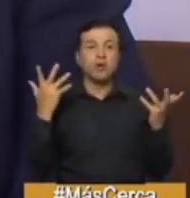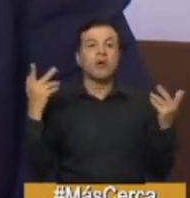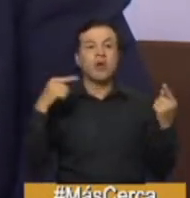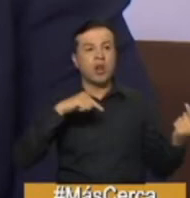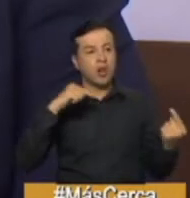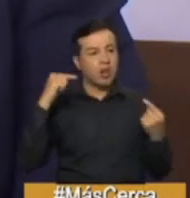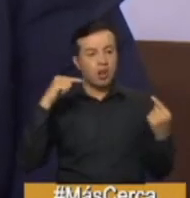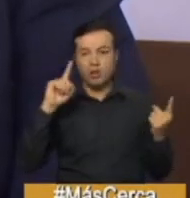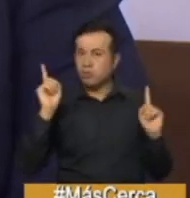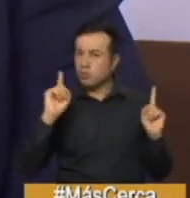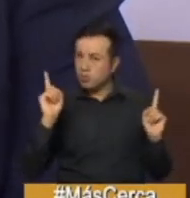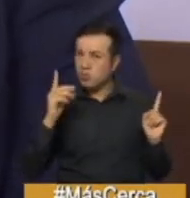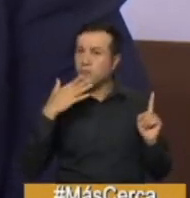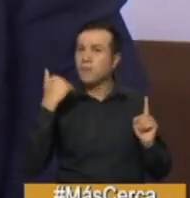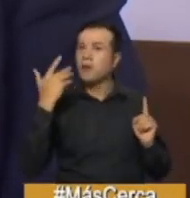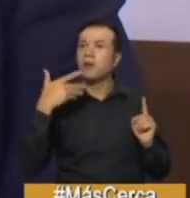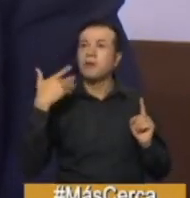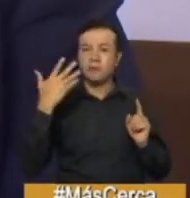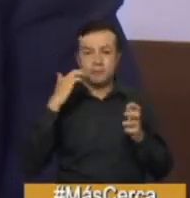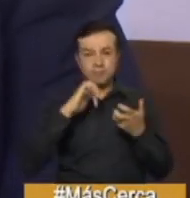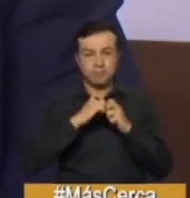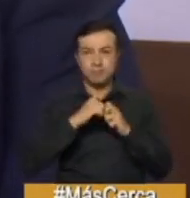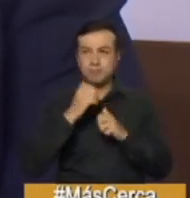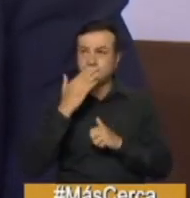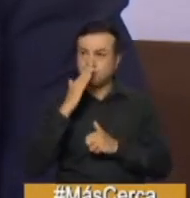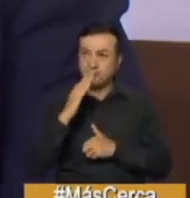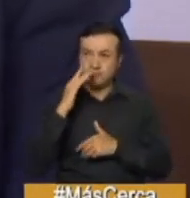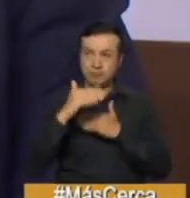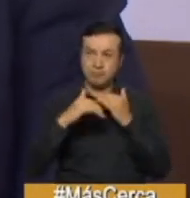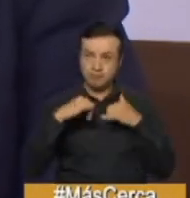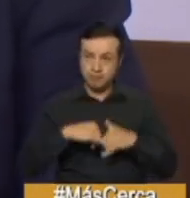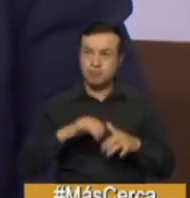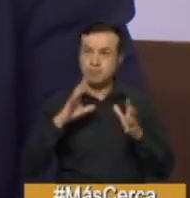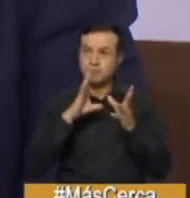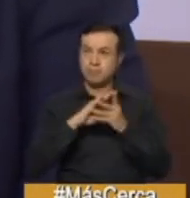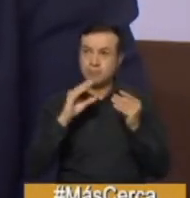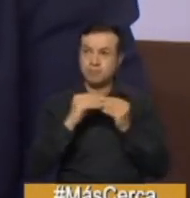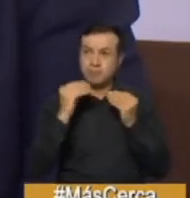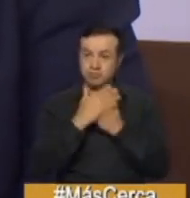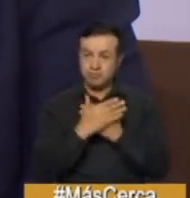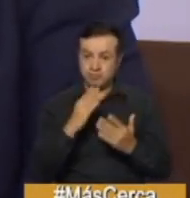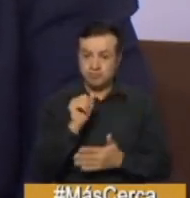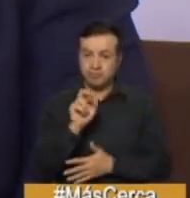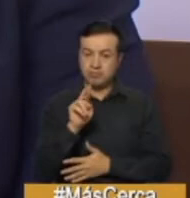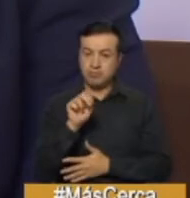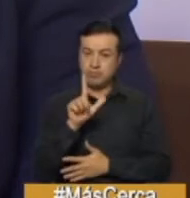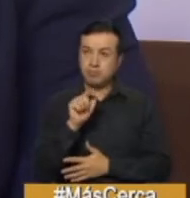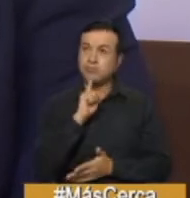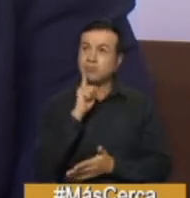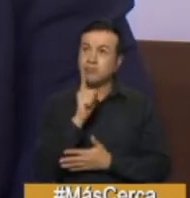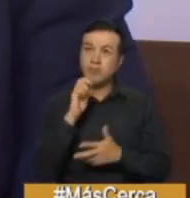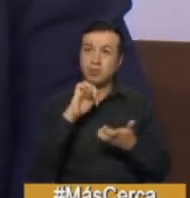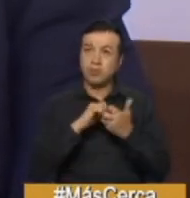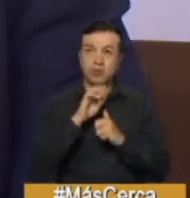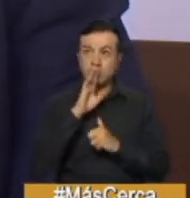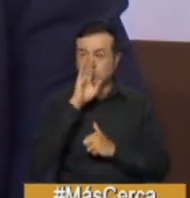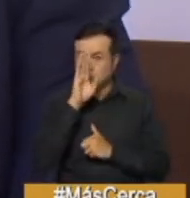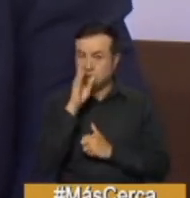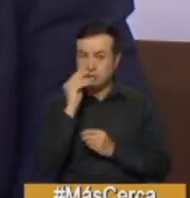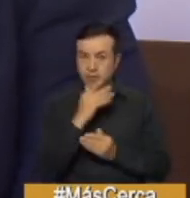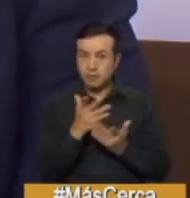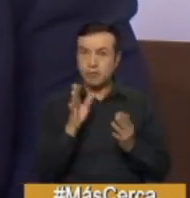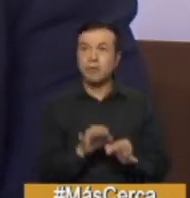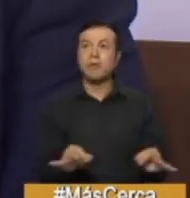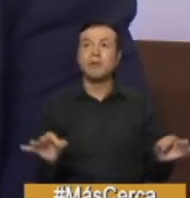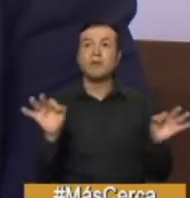está ecuatorianos si no enfrenta los problemas que ya se ponen me quedo con una frase que decía es carla al inicio los problemas siempre van a estar presentes lo